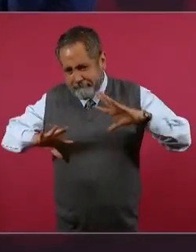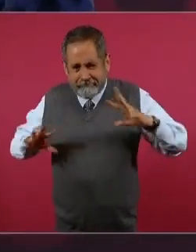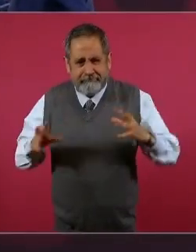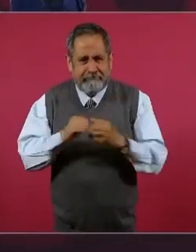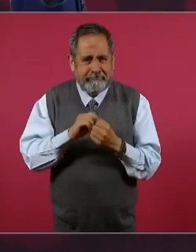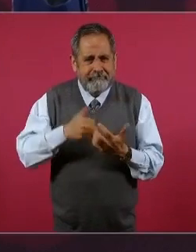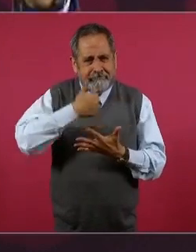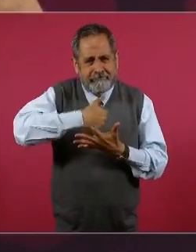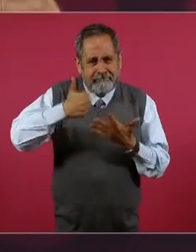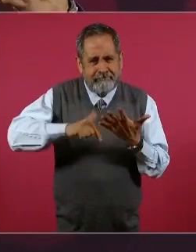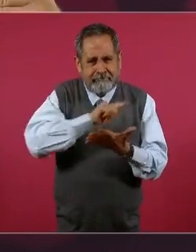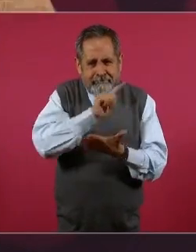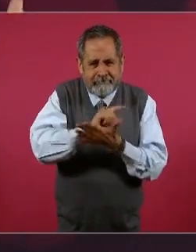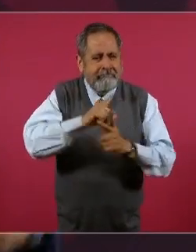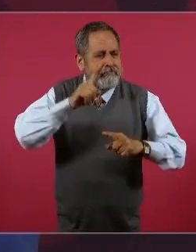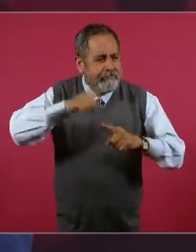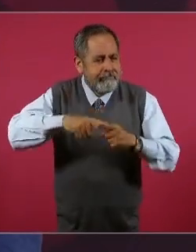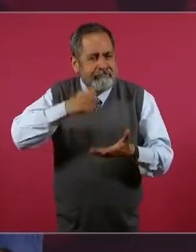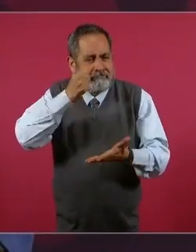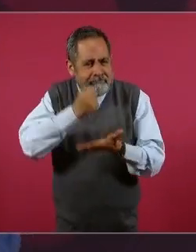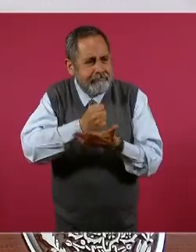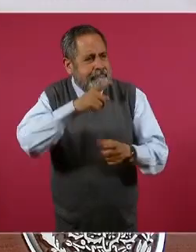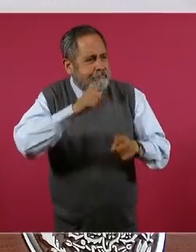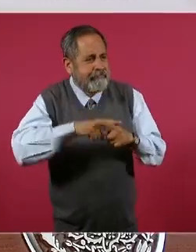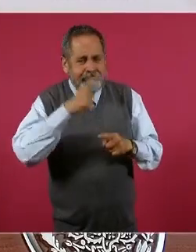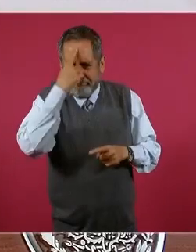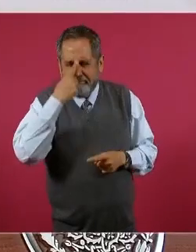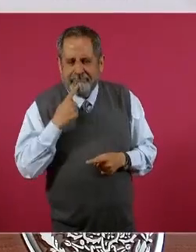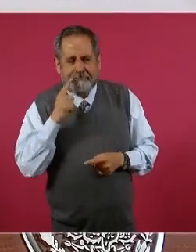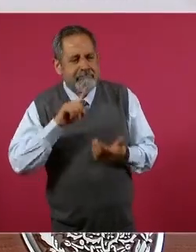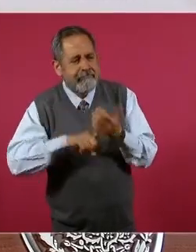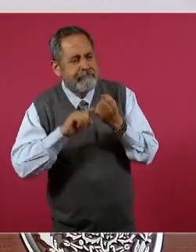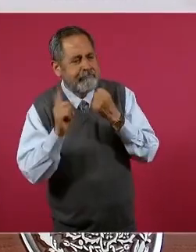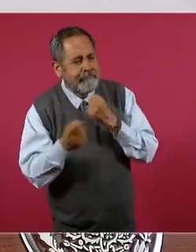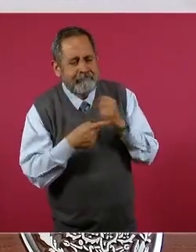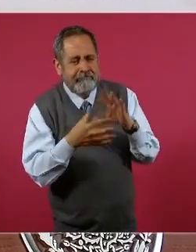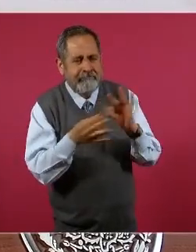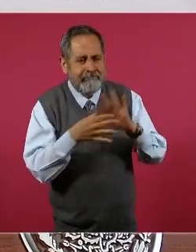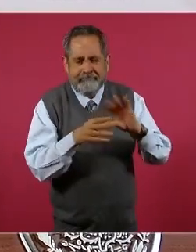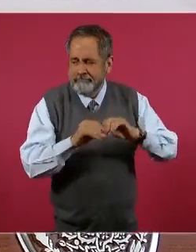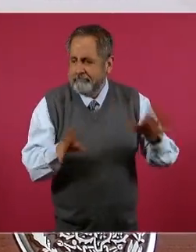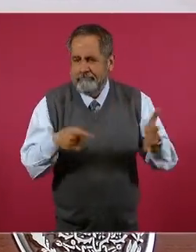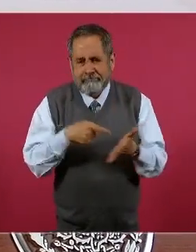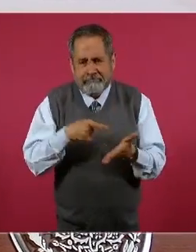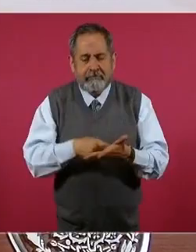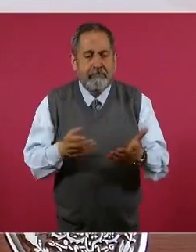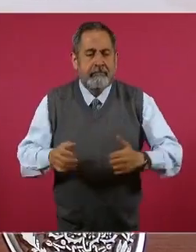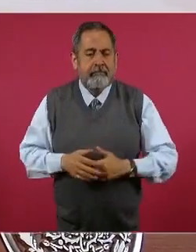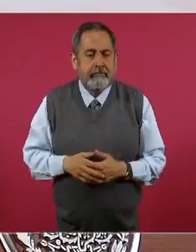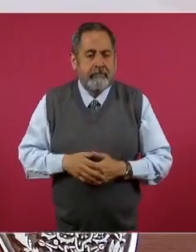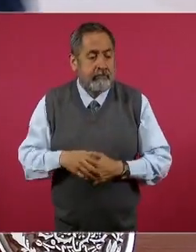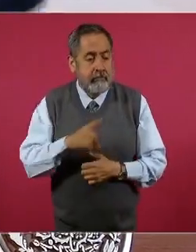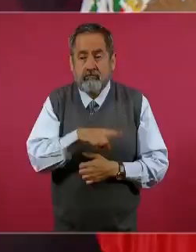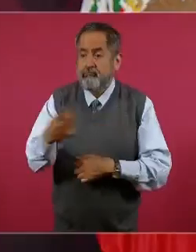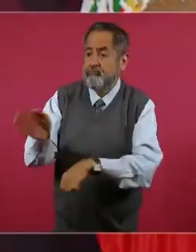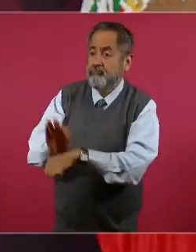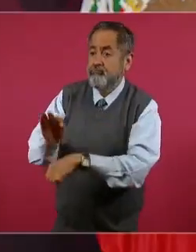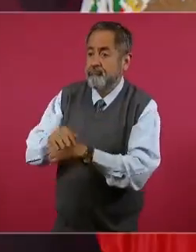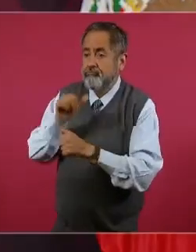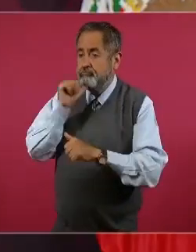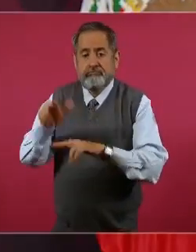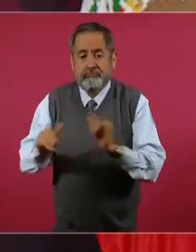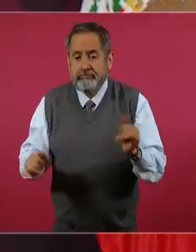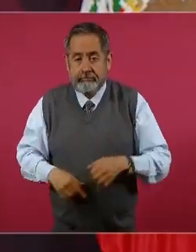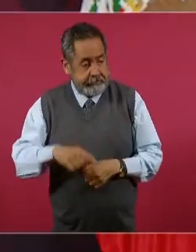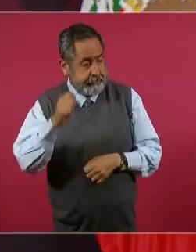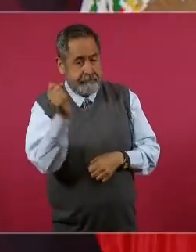reforma por reforma, quienes las aprobaron. No van a encontrar nada en beneficio del pueblo. Lo mismo el Poder